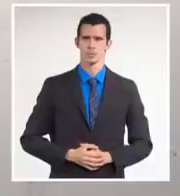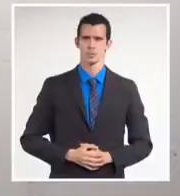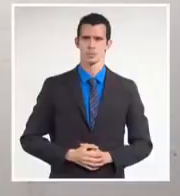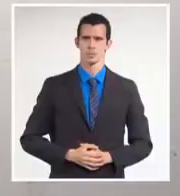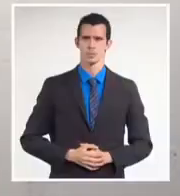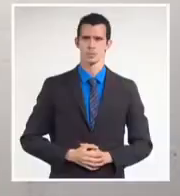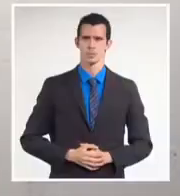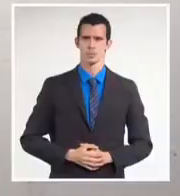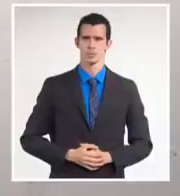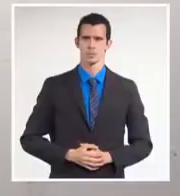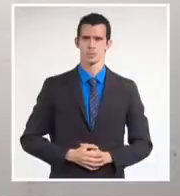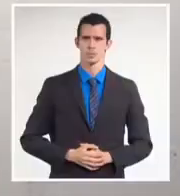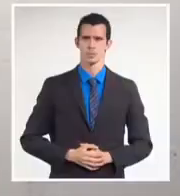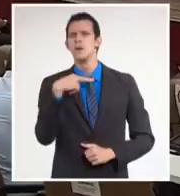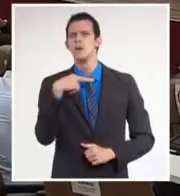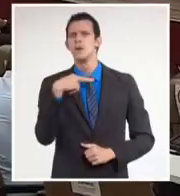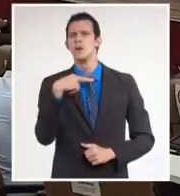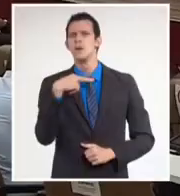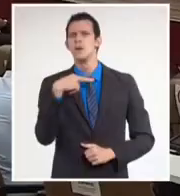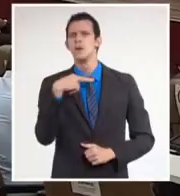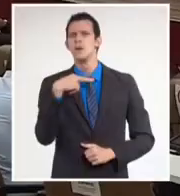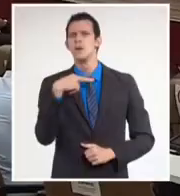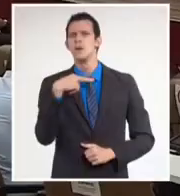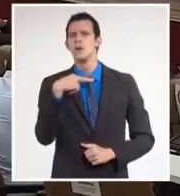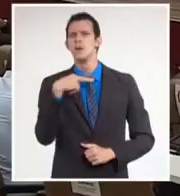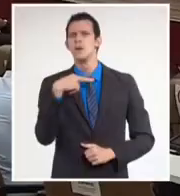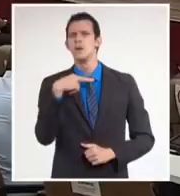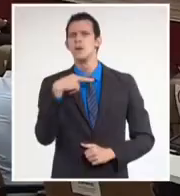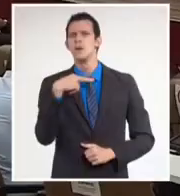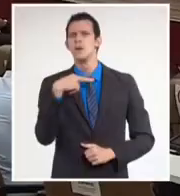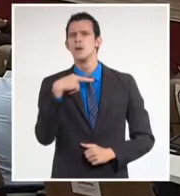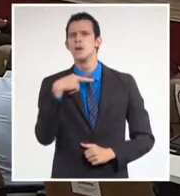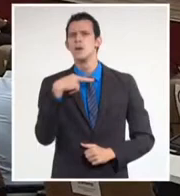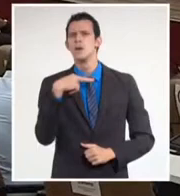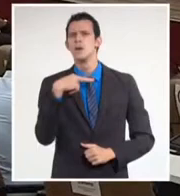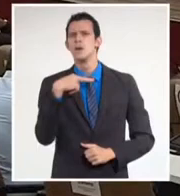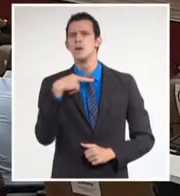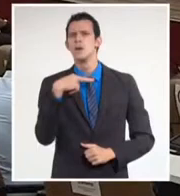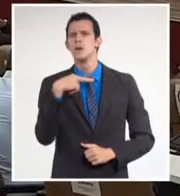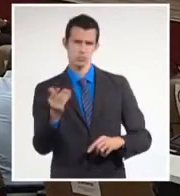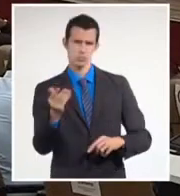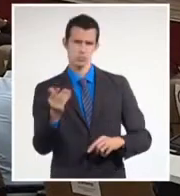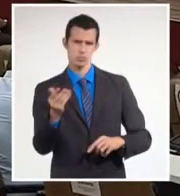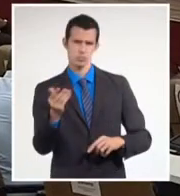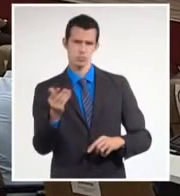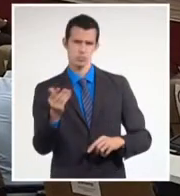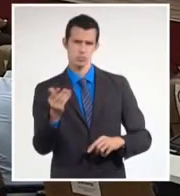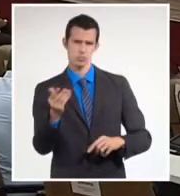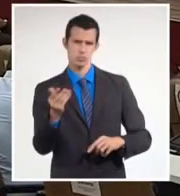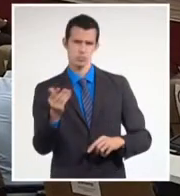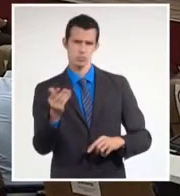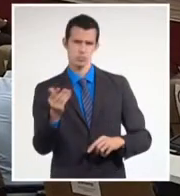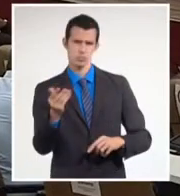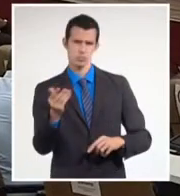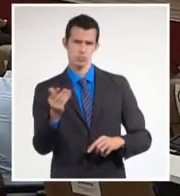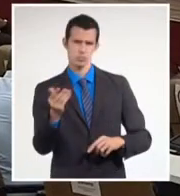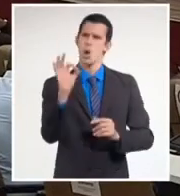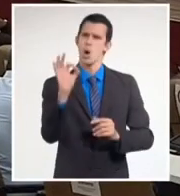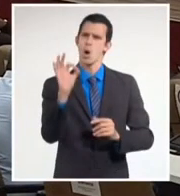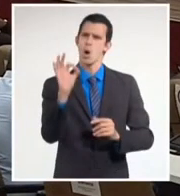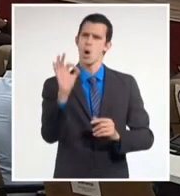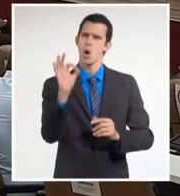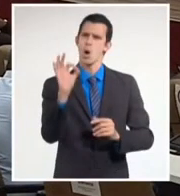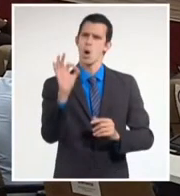Este tercer pleno nos confirma que el 8º Congreso no terminó al clausurarse sus sesiones. Los temas propuestos